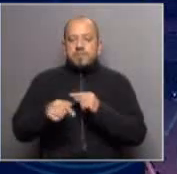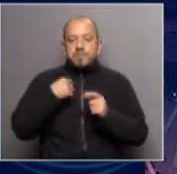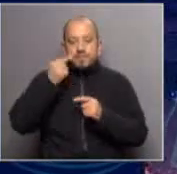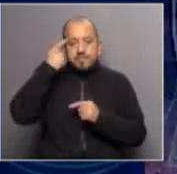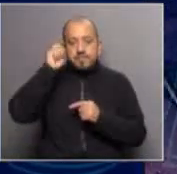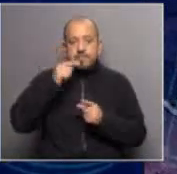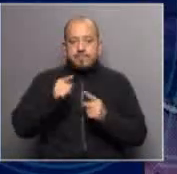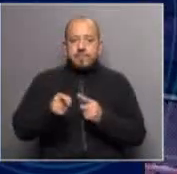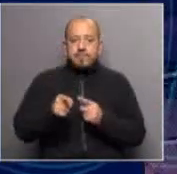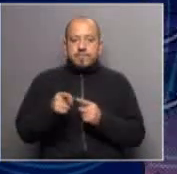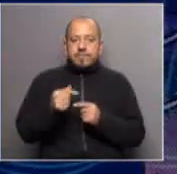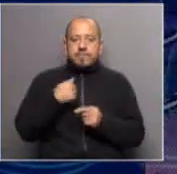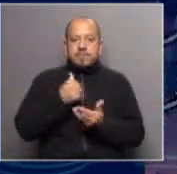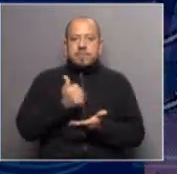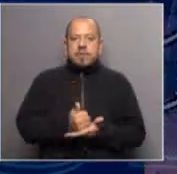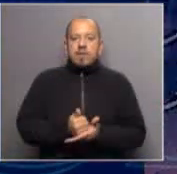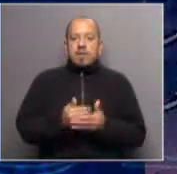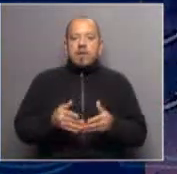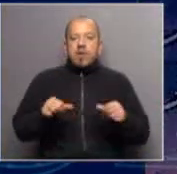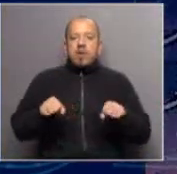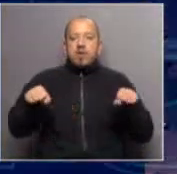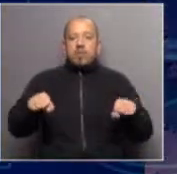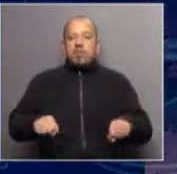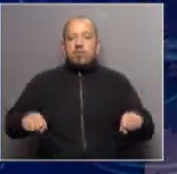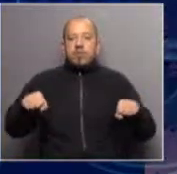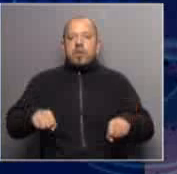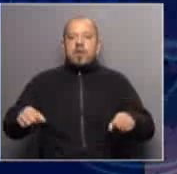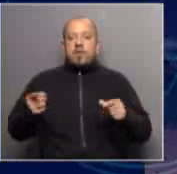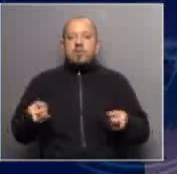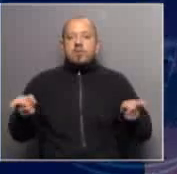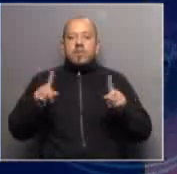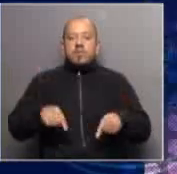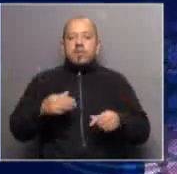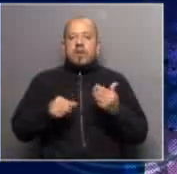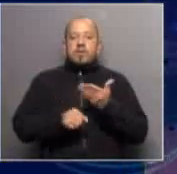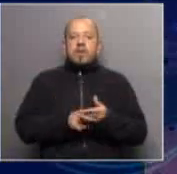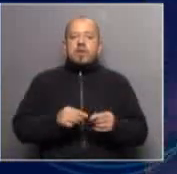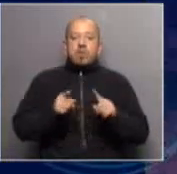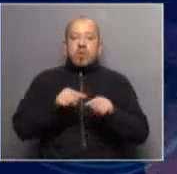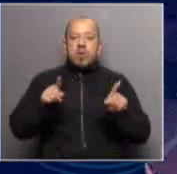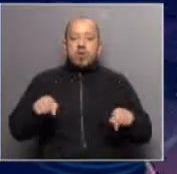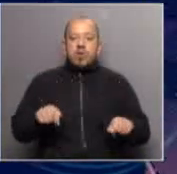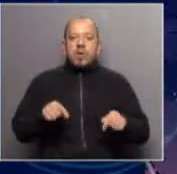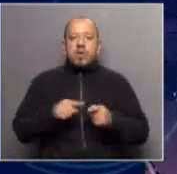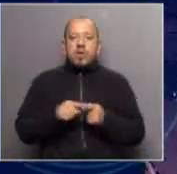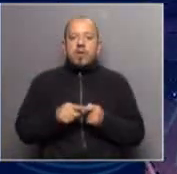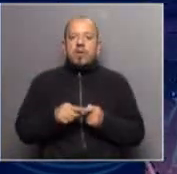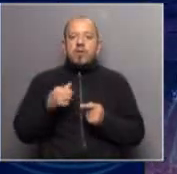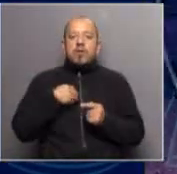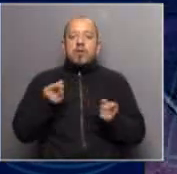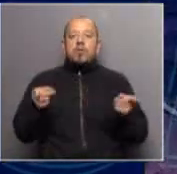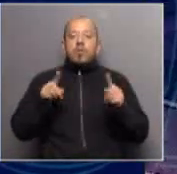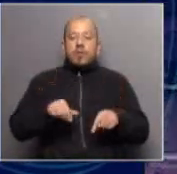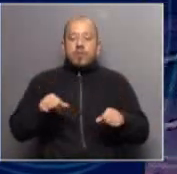en el medio del lago, que yo estaba con el bote, y ahí volví rapidísimo remando a pedir una hoja, y cuando estaba